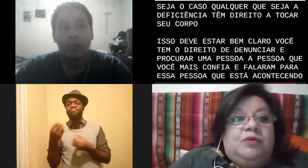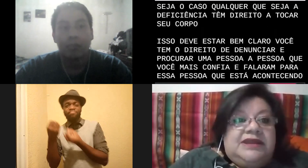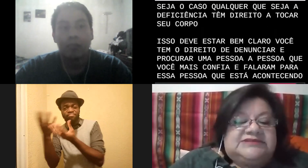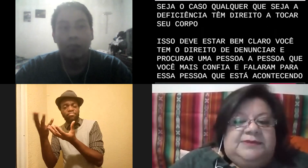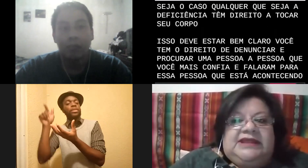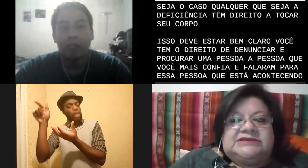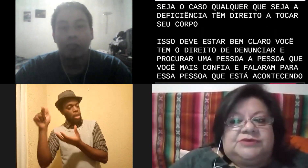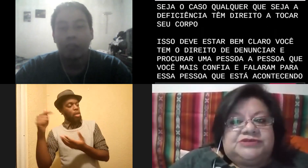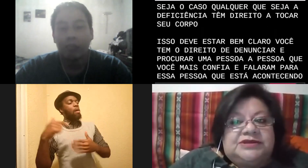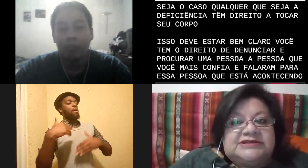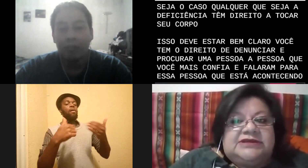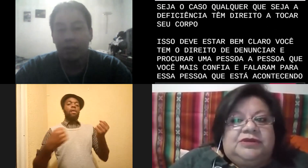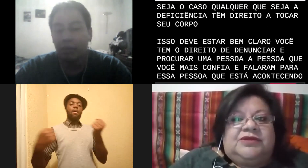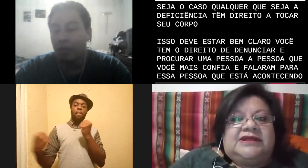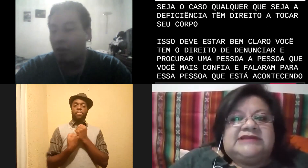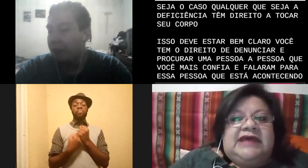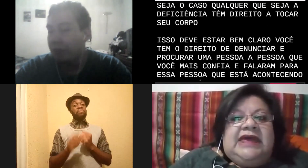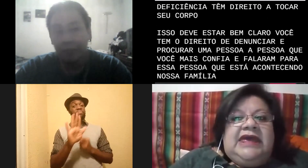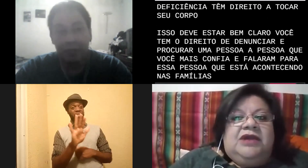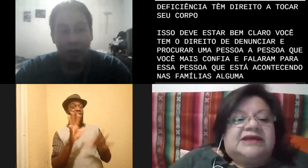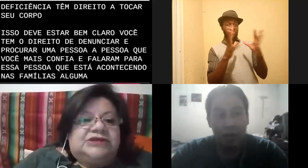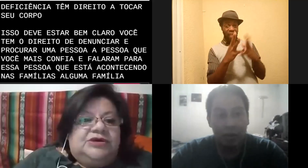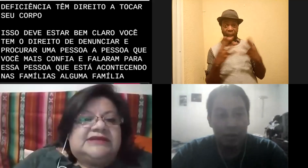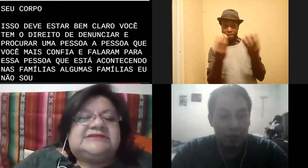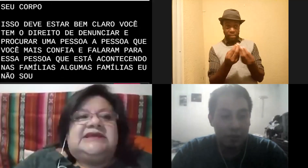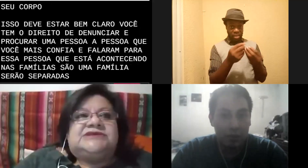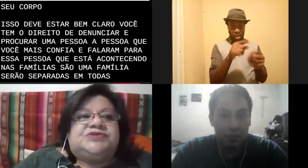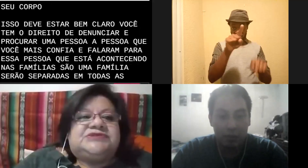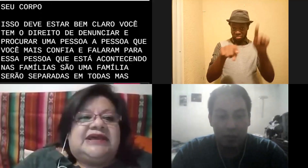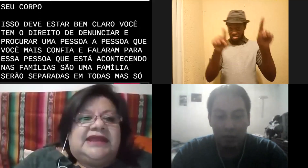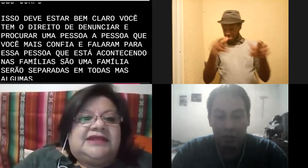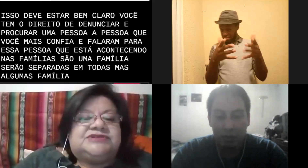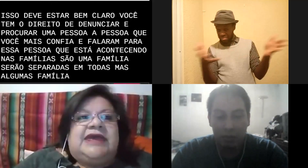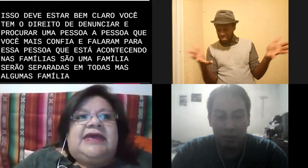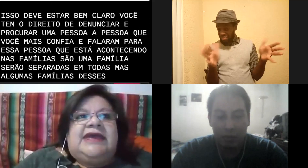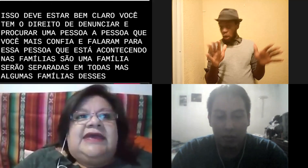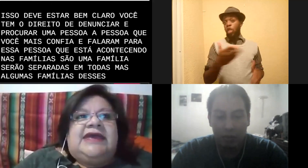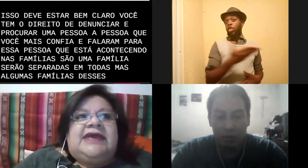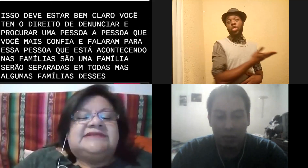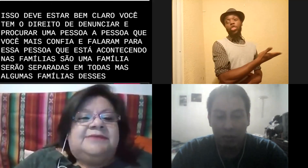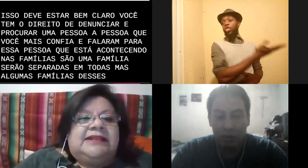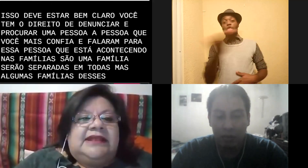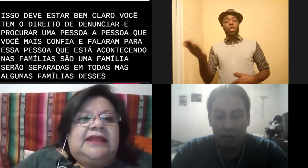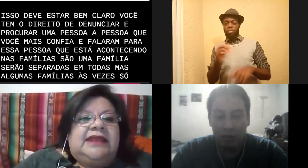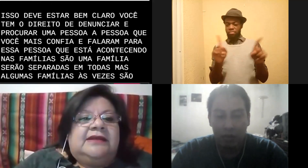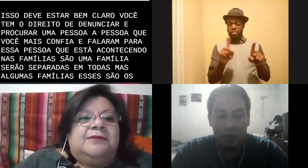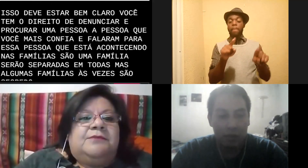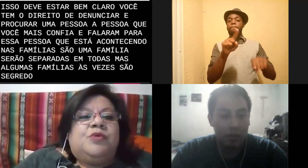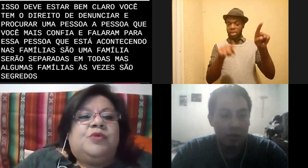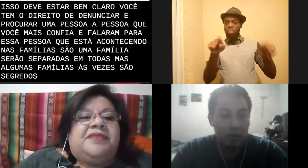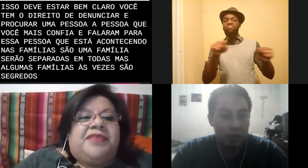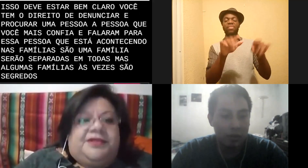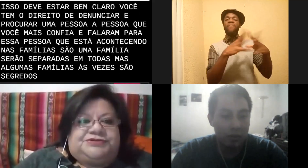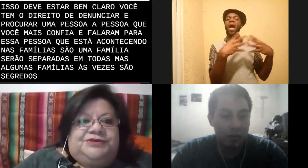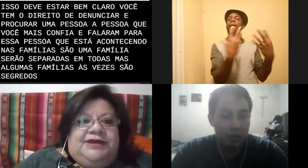en algunas familias, no estoy diciendo en todas, en ocasiones son secretos que se mantienen